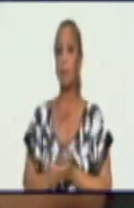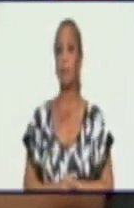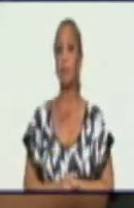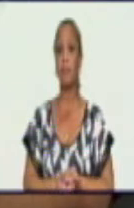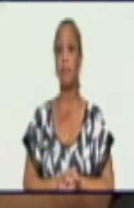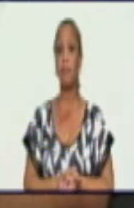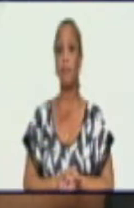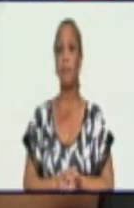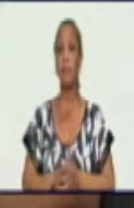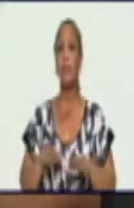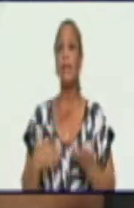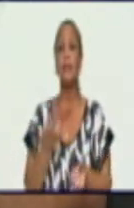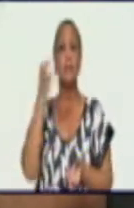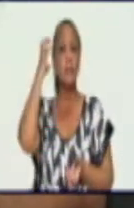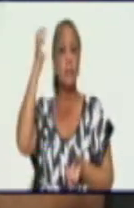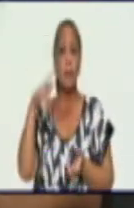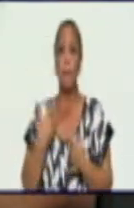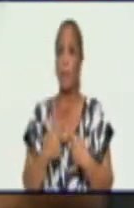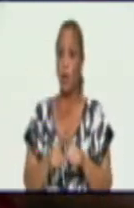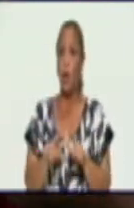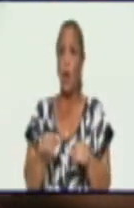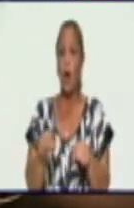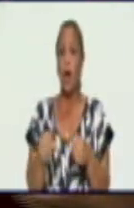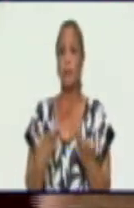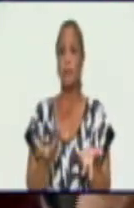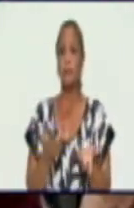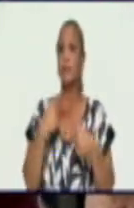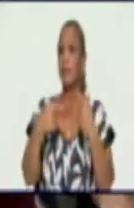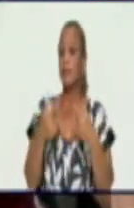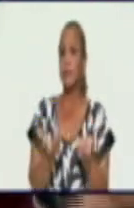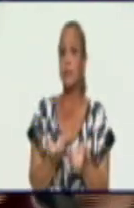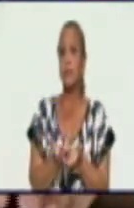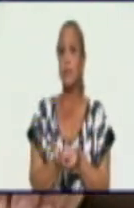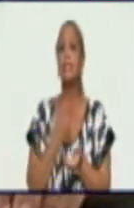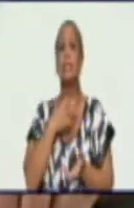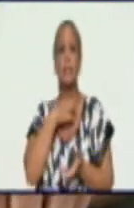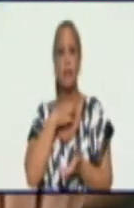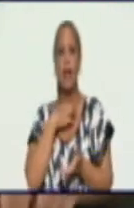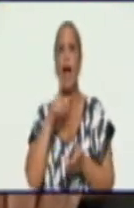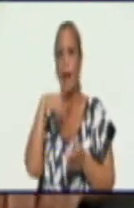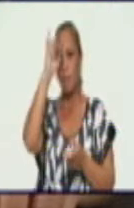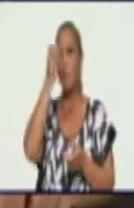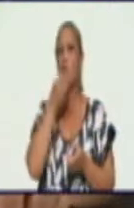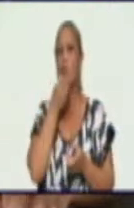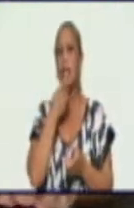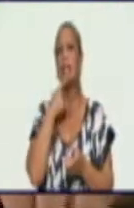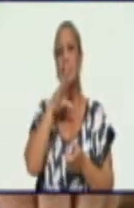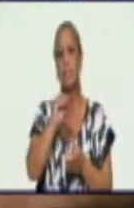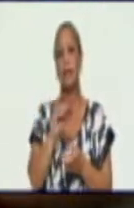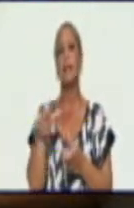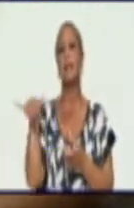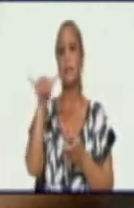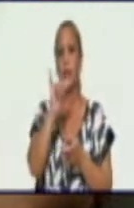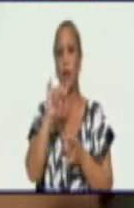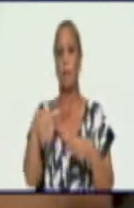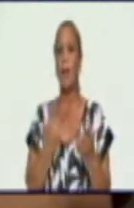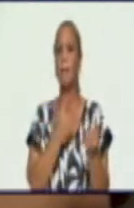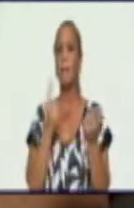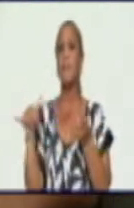de Cedillo, es el gobernador. Bueno, hay que acceder. Que no será diario. Se tendrá la facultad de decir, bueno, esta persona va a viajar desde el primero y hasta el